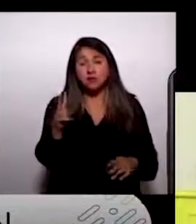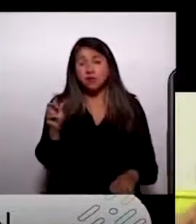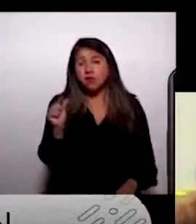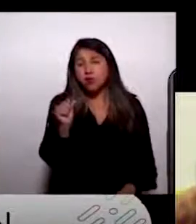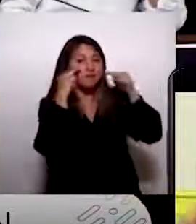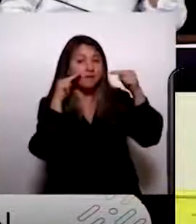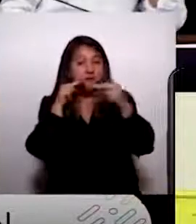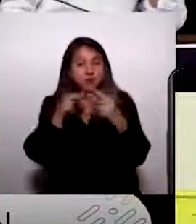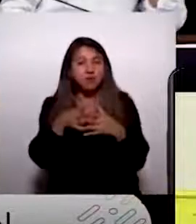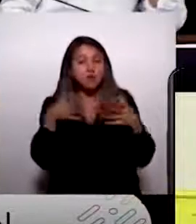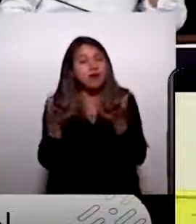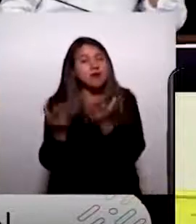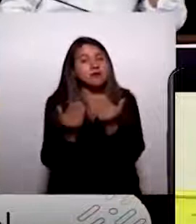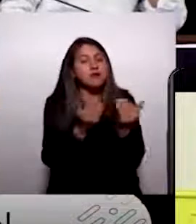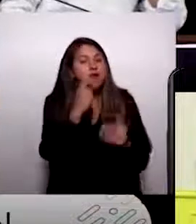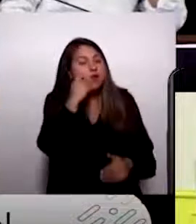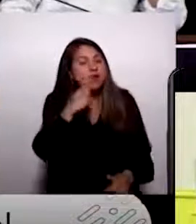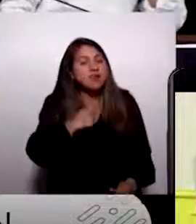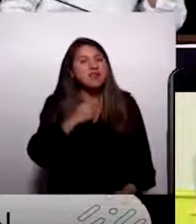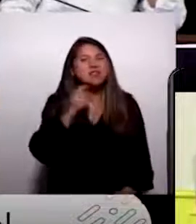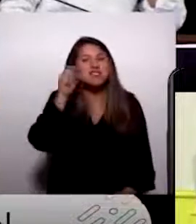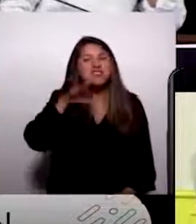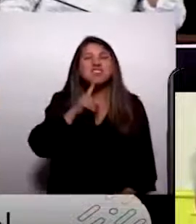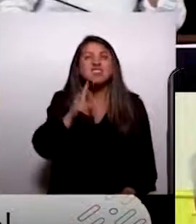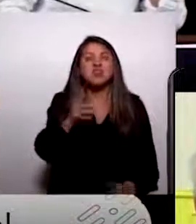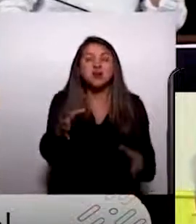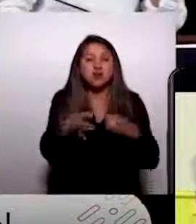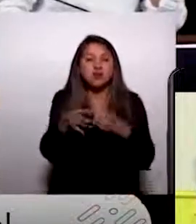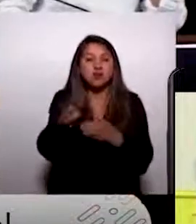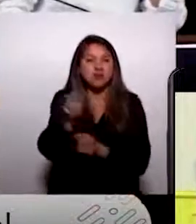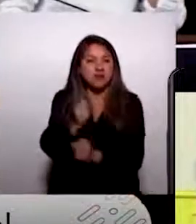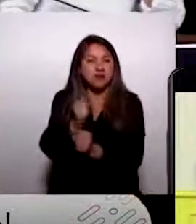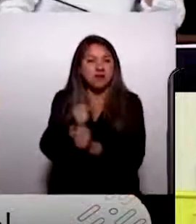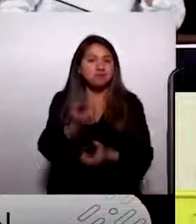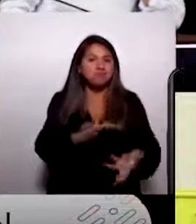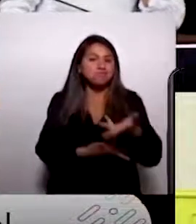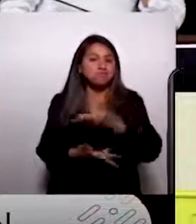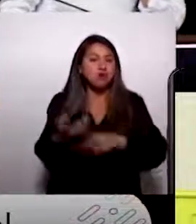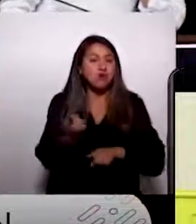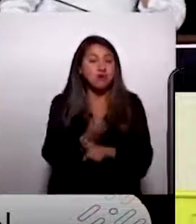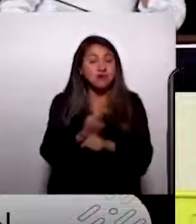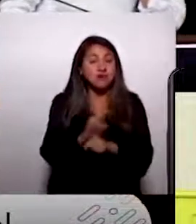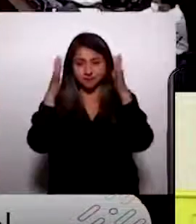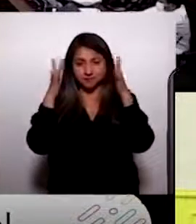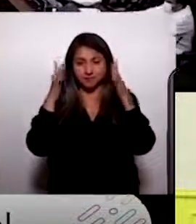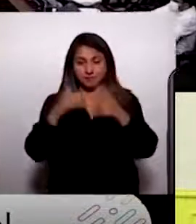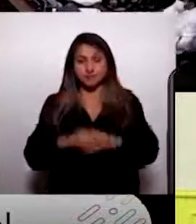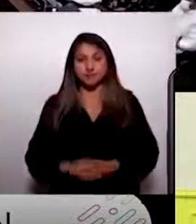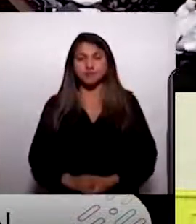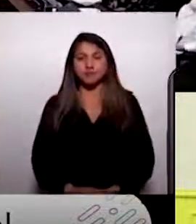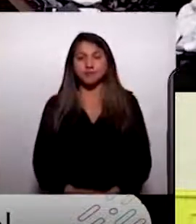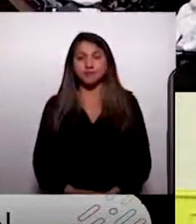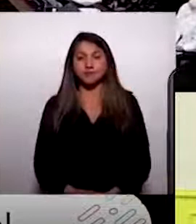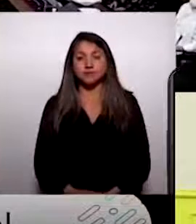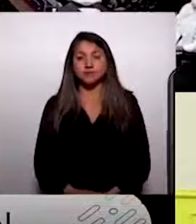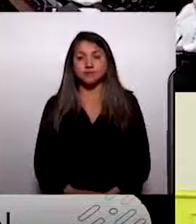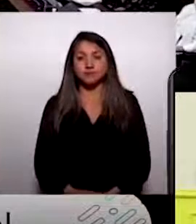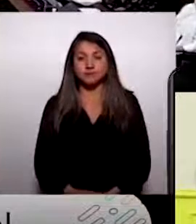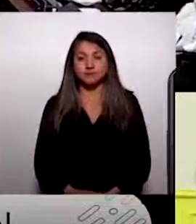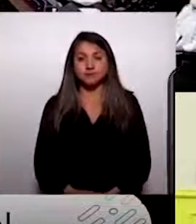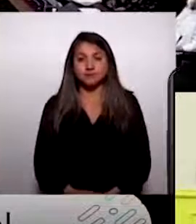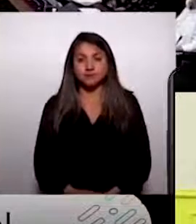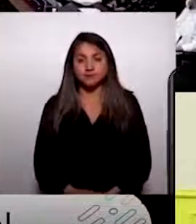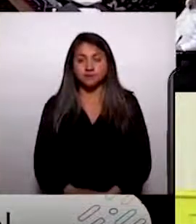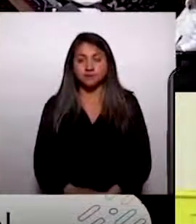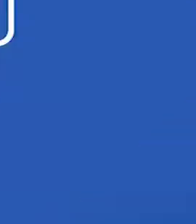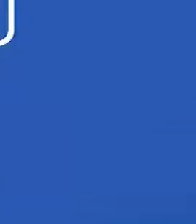es una exclusividad de su excelencia el presidente de la República, el indulto. Y ahí va de la mano otro problema, que ese planteamiento